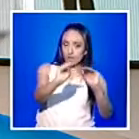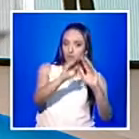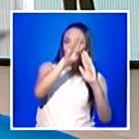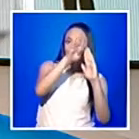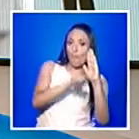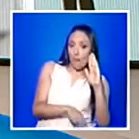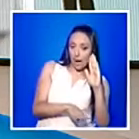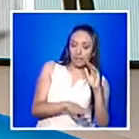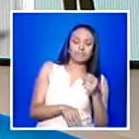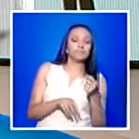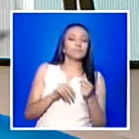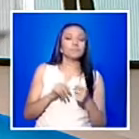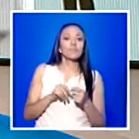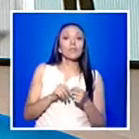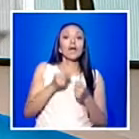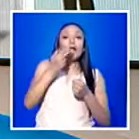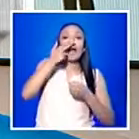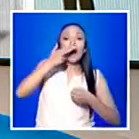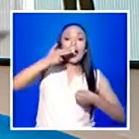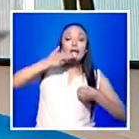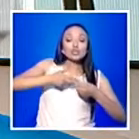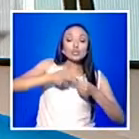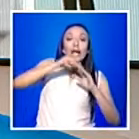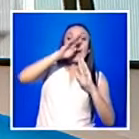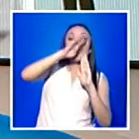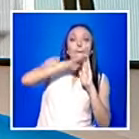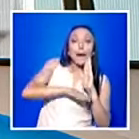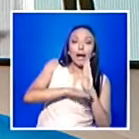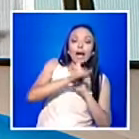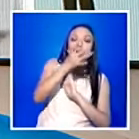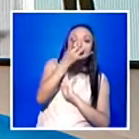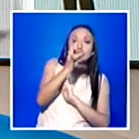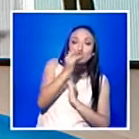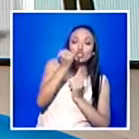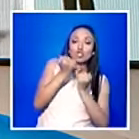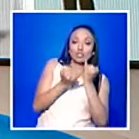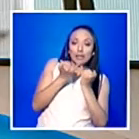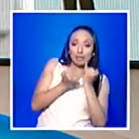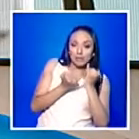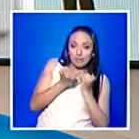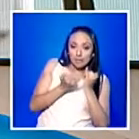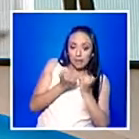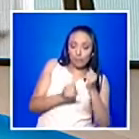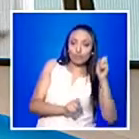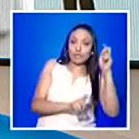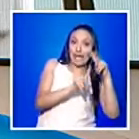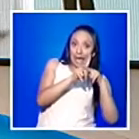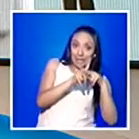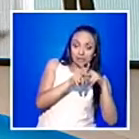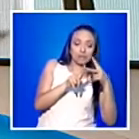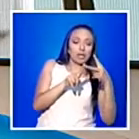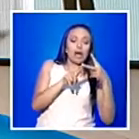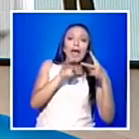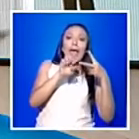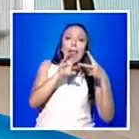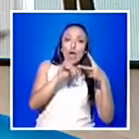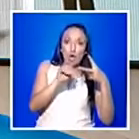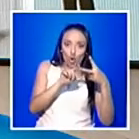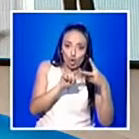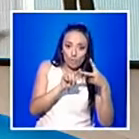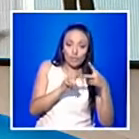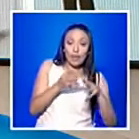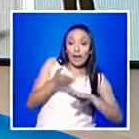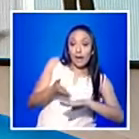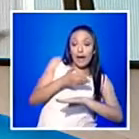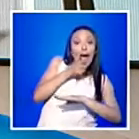$2.59. Repito, reducción de 18 centavos para las gasolinas Extra y Eco País. Estaba el galón